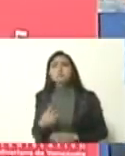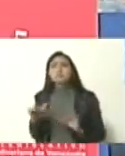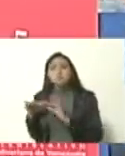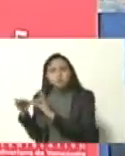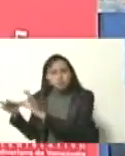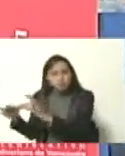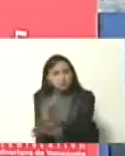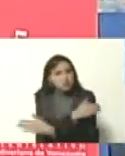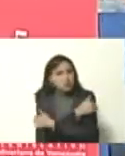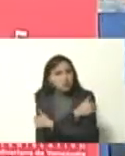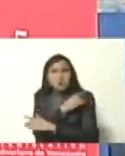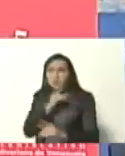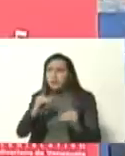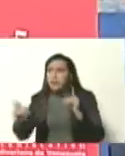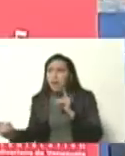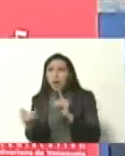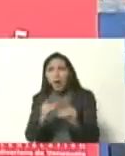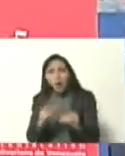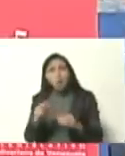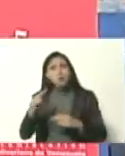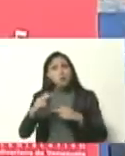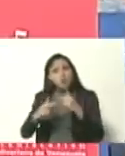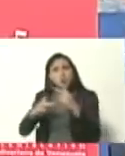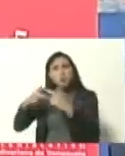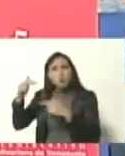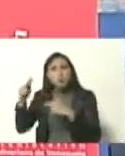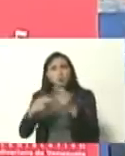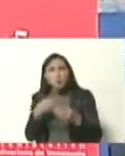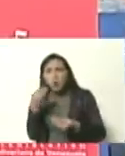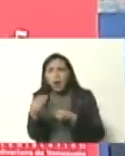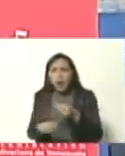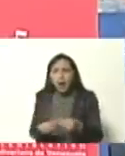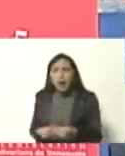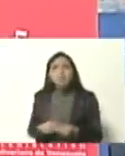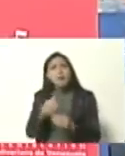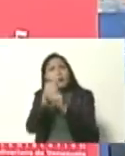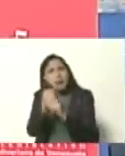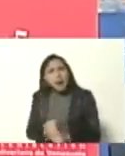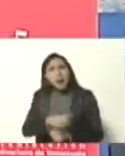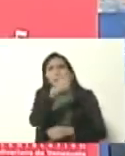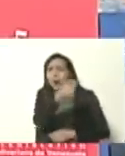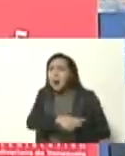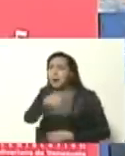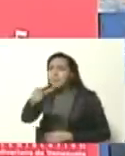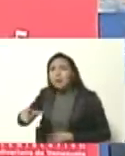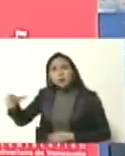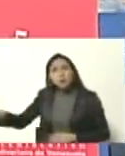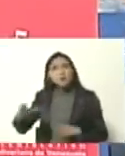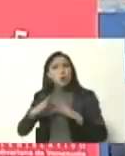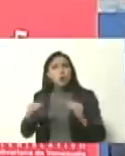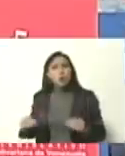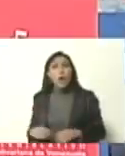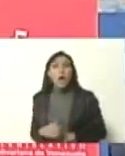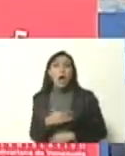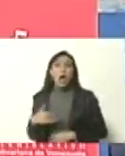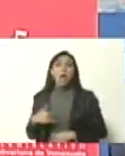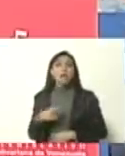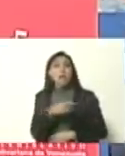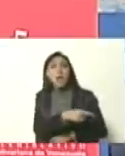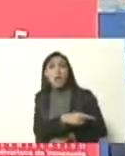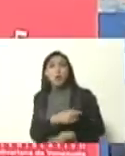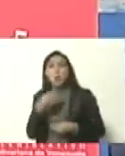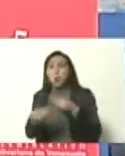de diálogo, de concordia, de construcción, de prosperidad para todas y para todos, pues un bombazo para